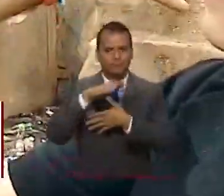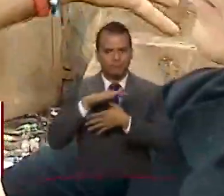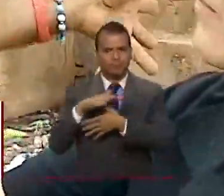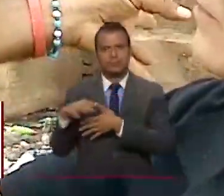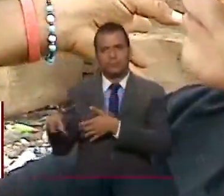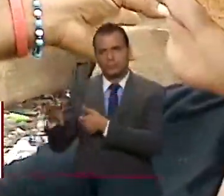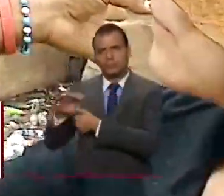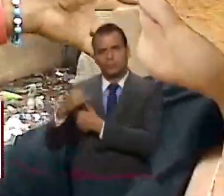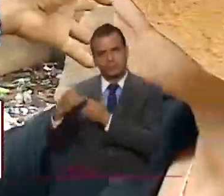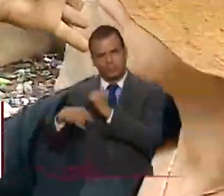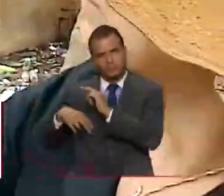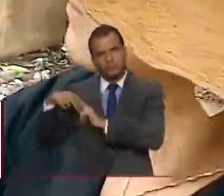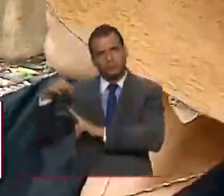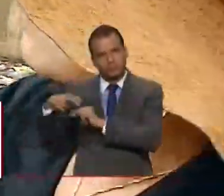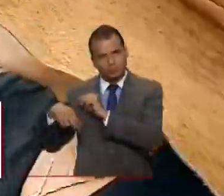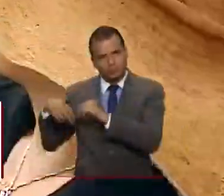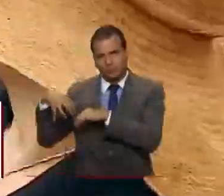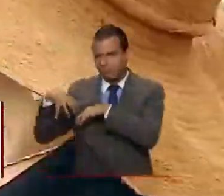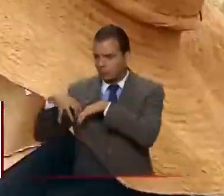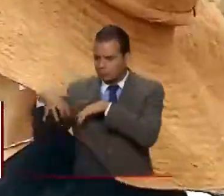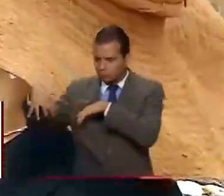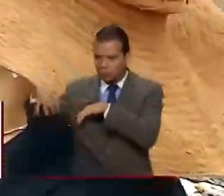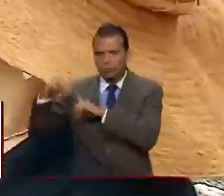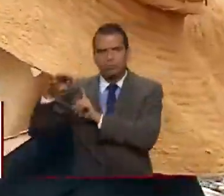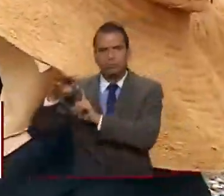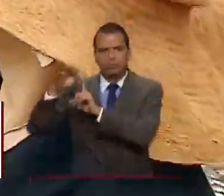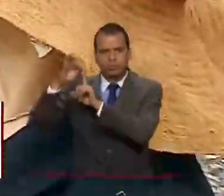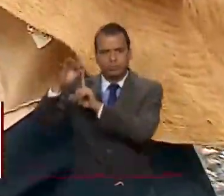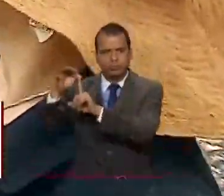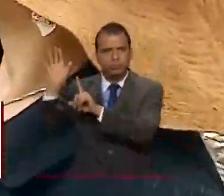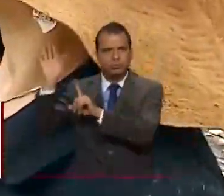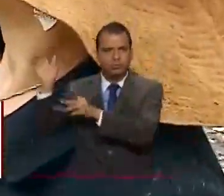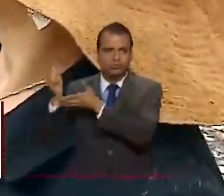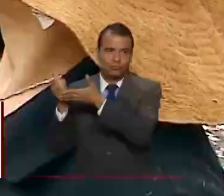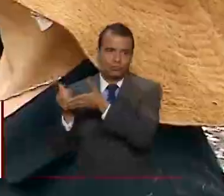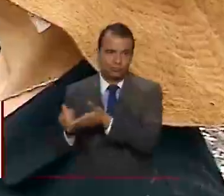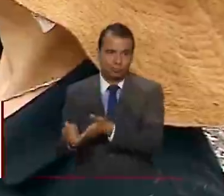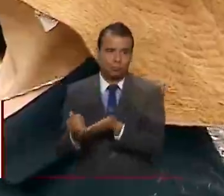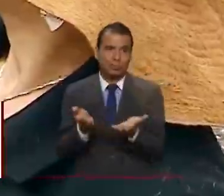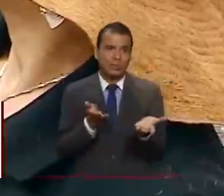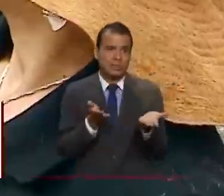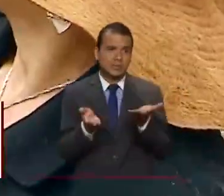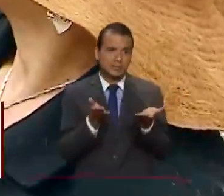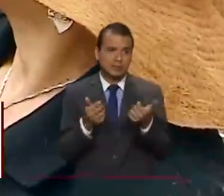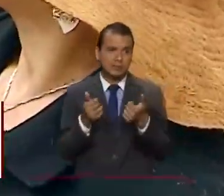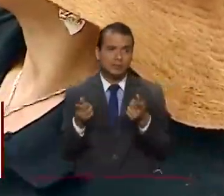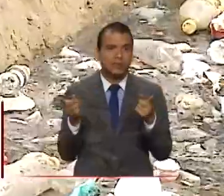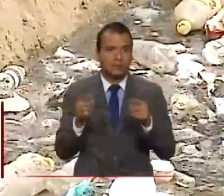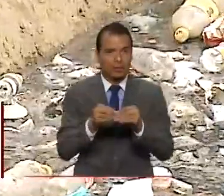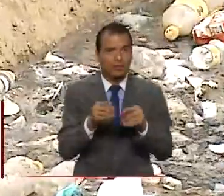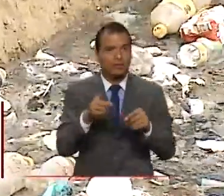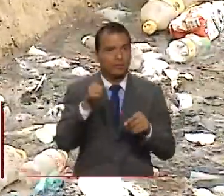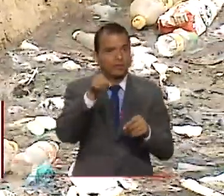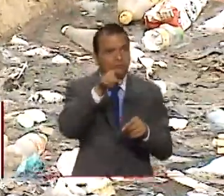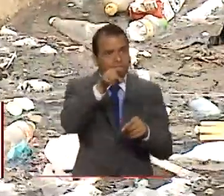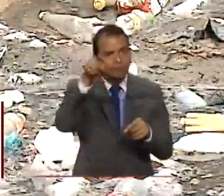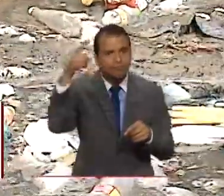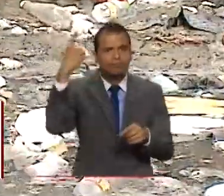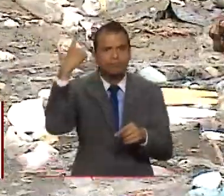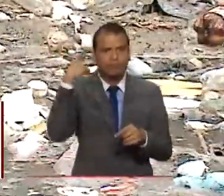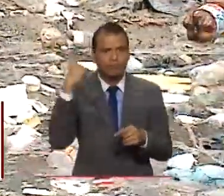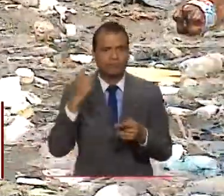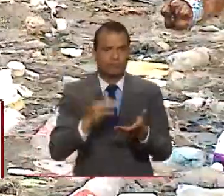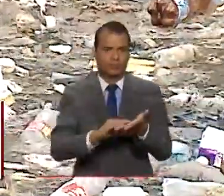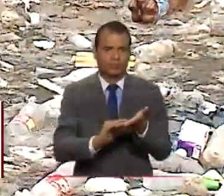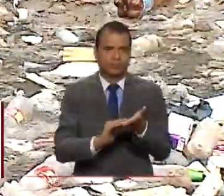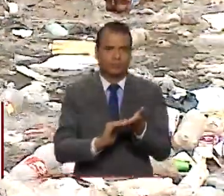construcción, ya se hizo estos tanques que están aquí supuestamente cumpliendo con algunas funciones, pero hay que hacer unas mejoras. Contratar personal